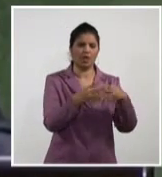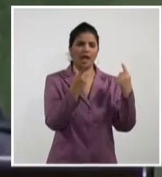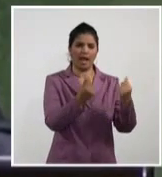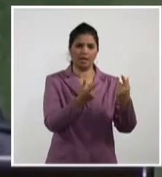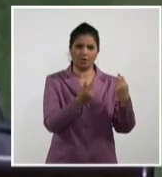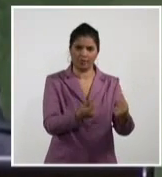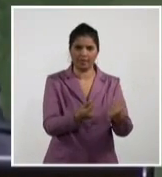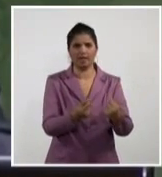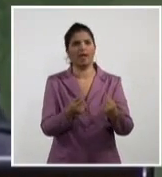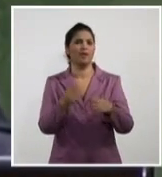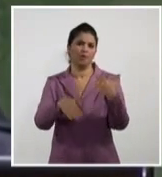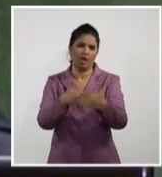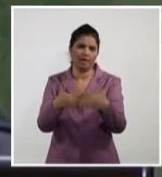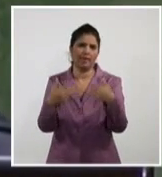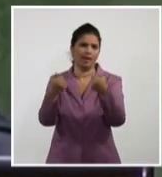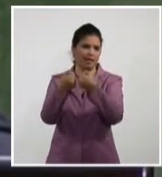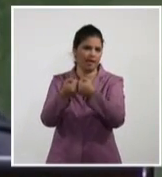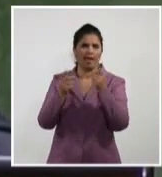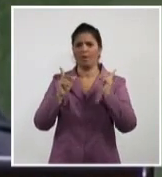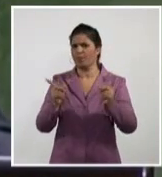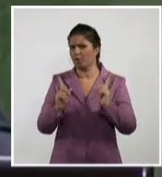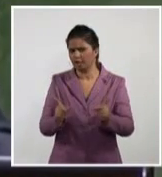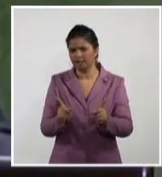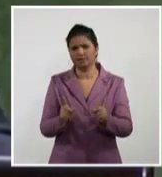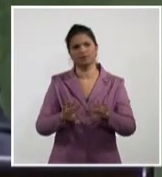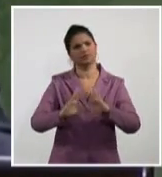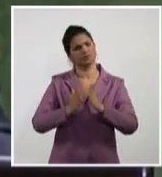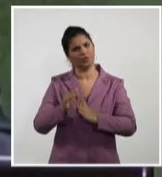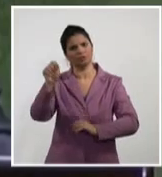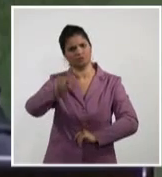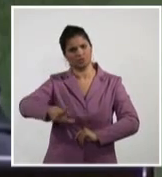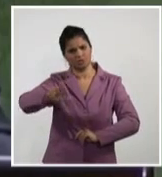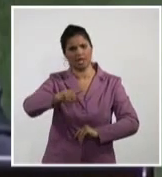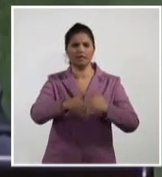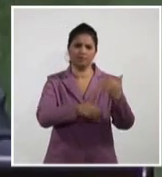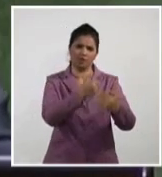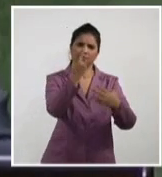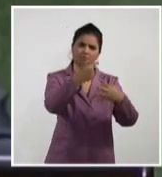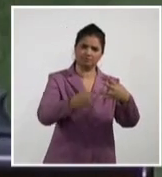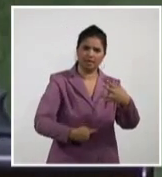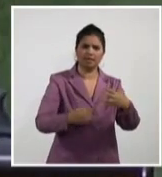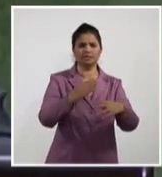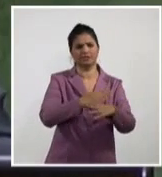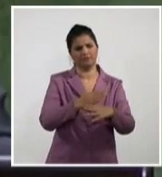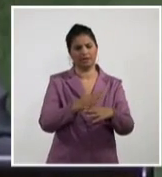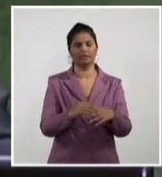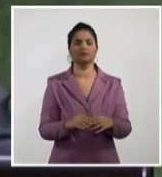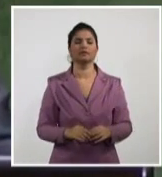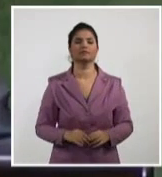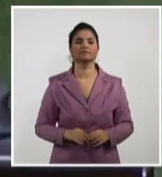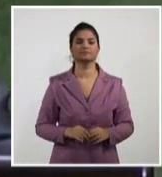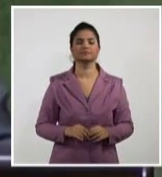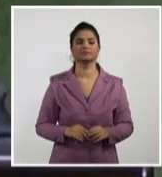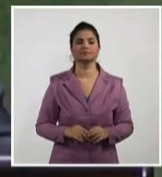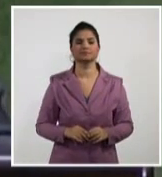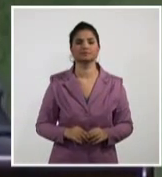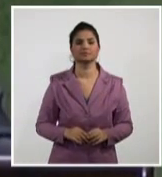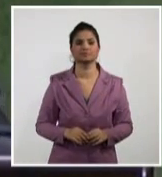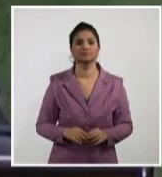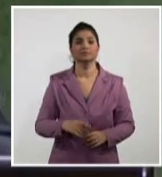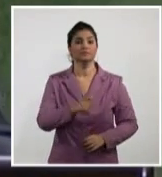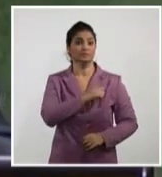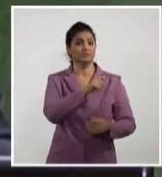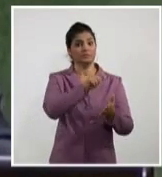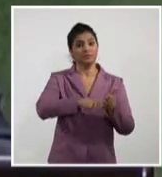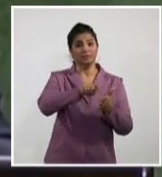las relaciones comerciales. Una fractura que amenaza una Internet única y abierta, con estrategias divergentes en materia